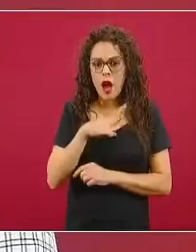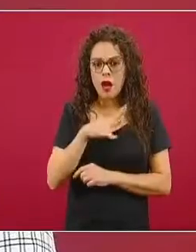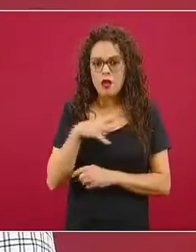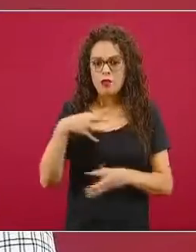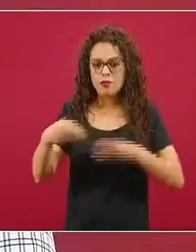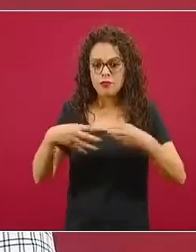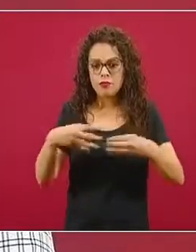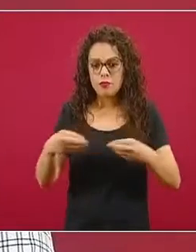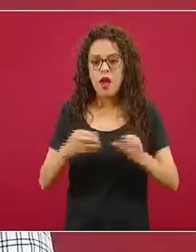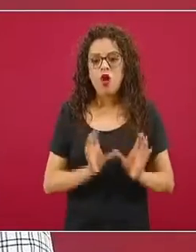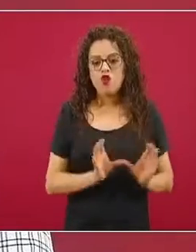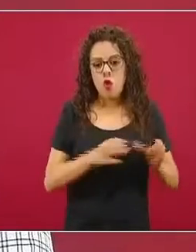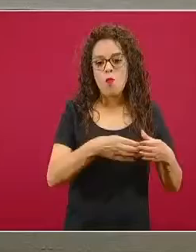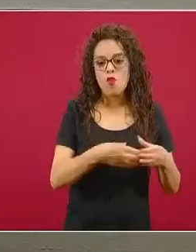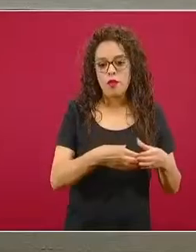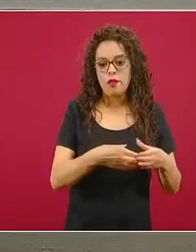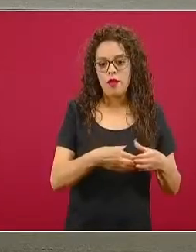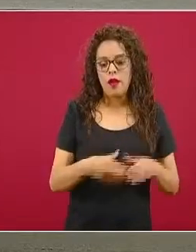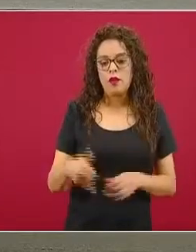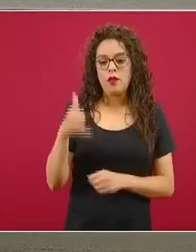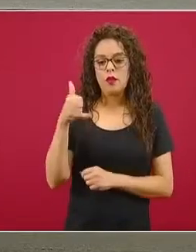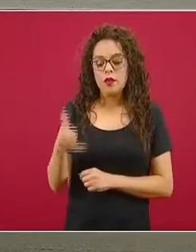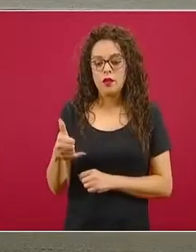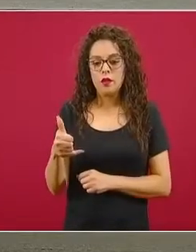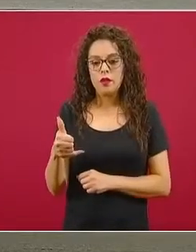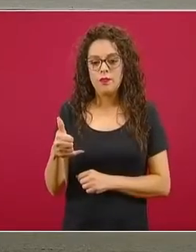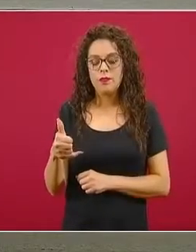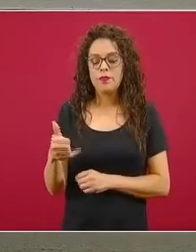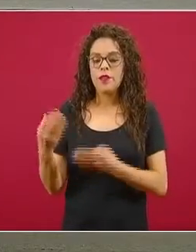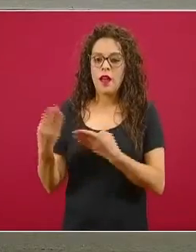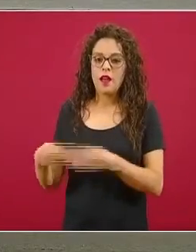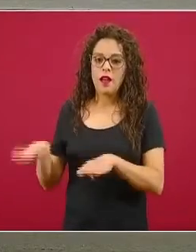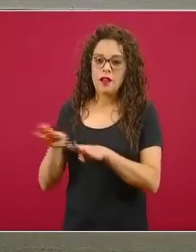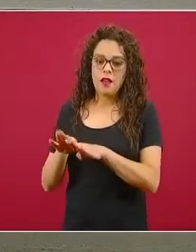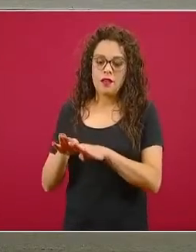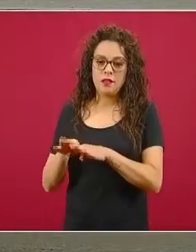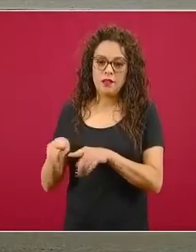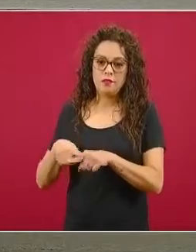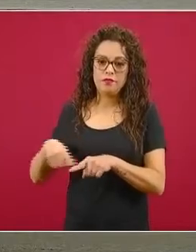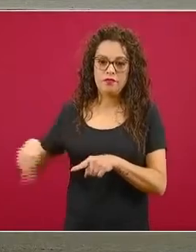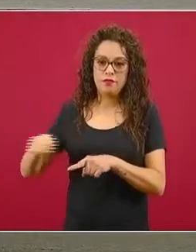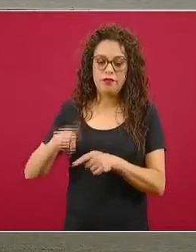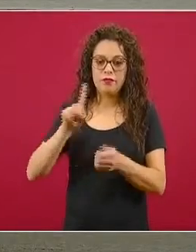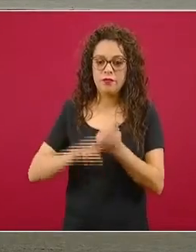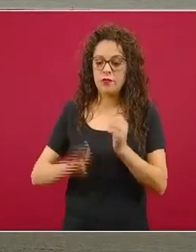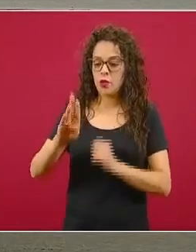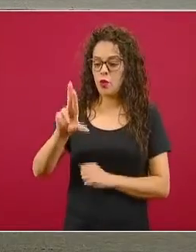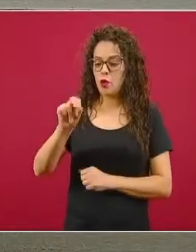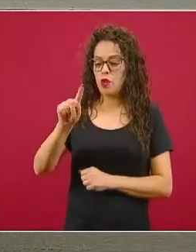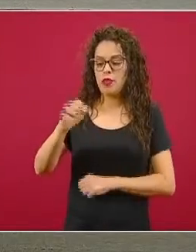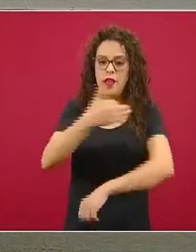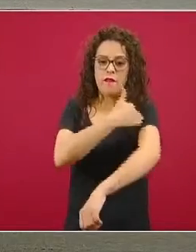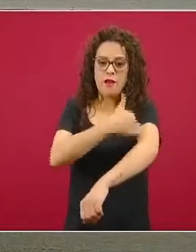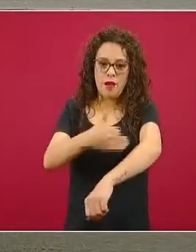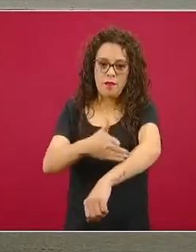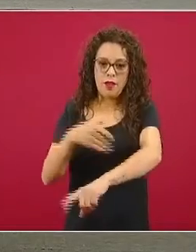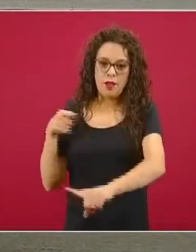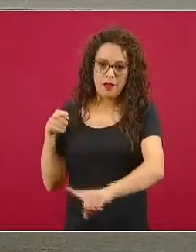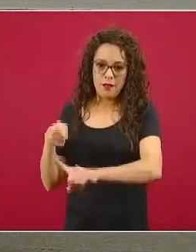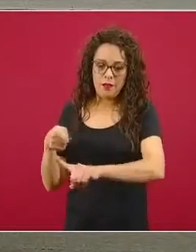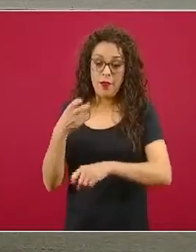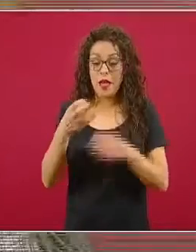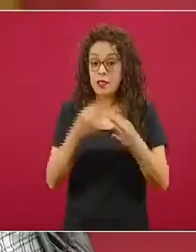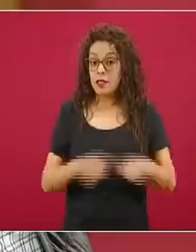comunitario y la veíamos al interior de los hogares, en lo que se representan como brotes familiares. Es